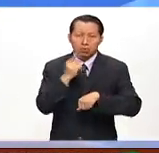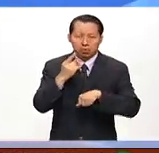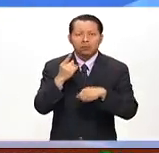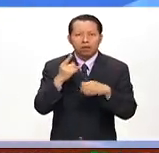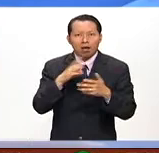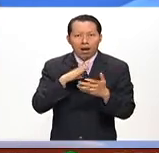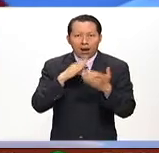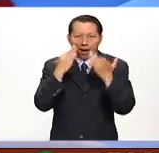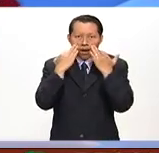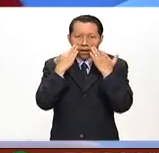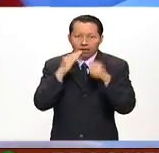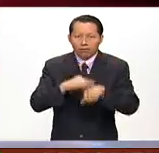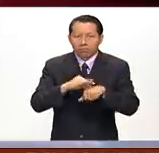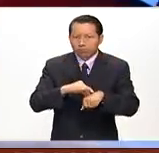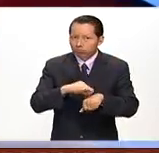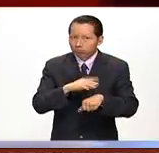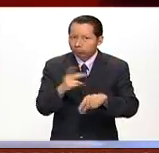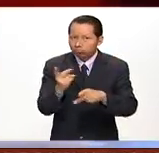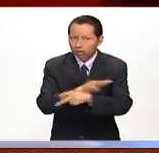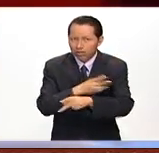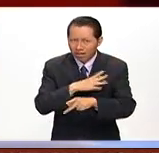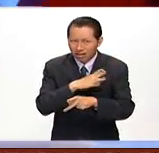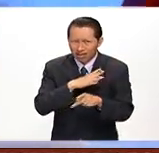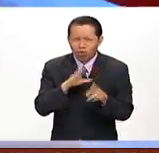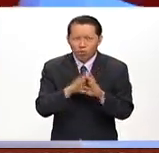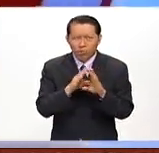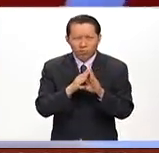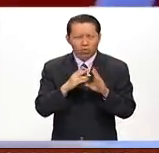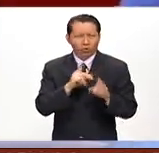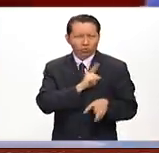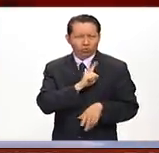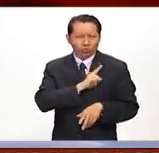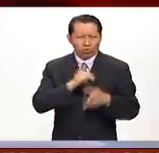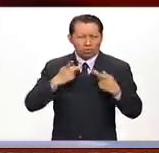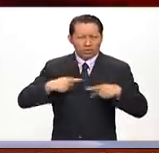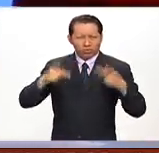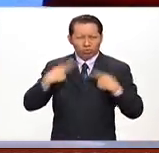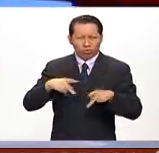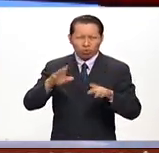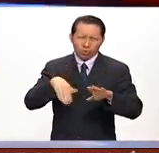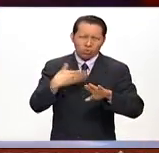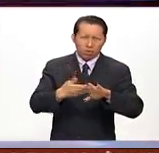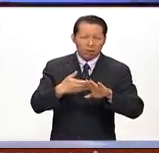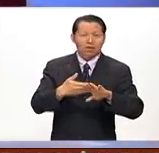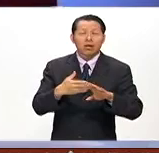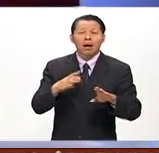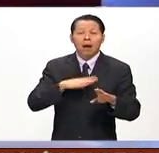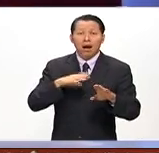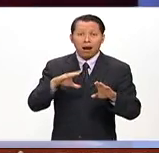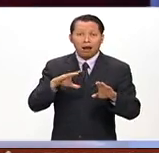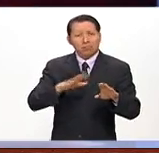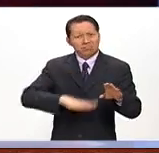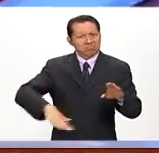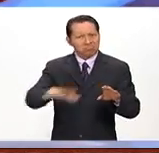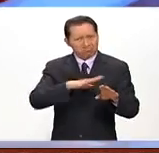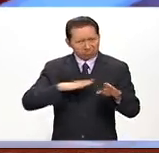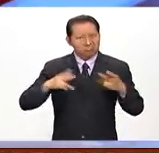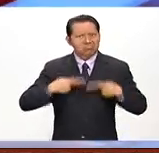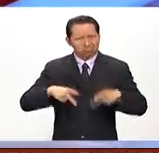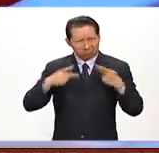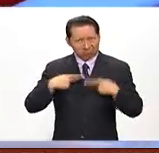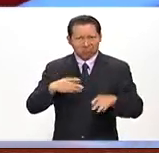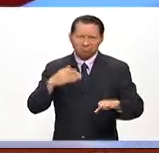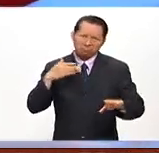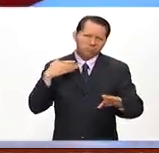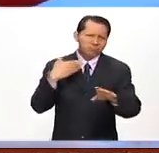viendo algo que puede resultar ser un lobo solitario, es decir, un asesino solo, pero que atentó contra la sociedad y probablemente